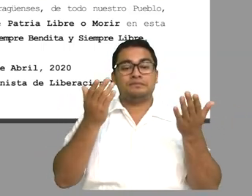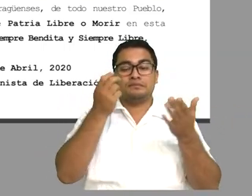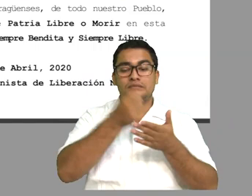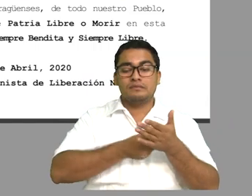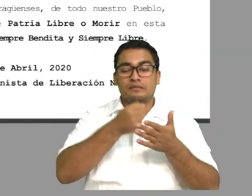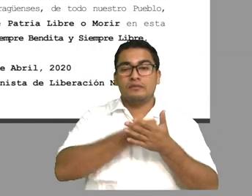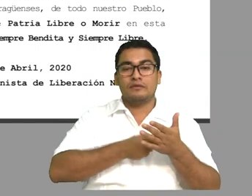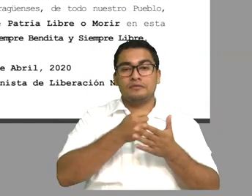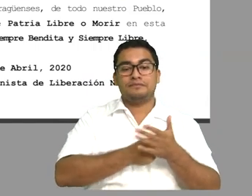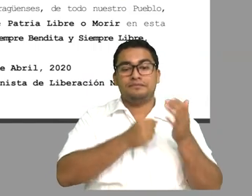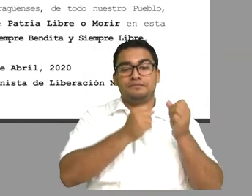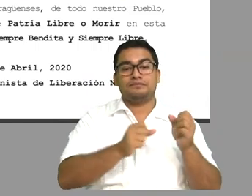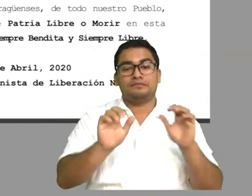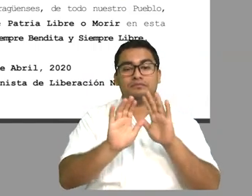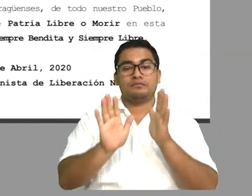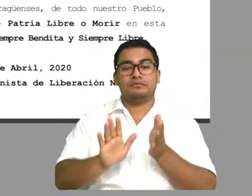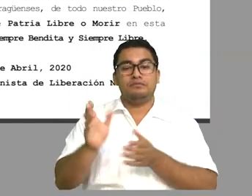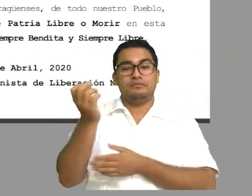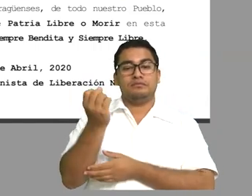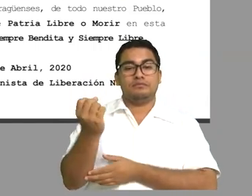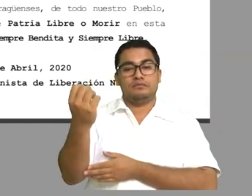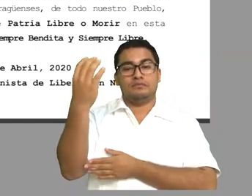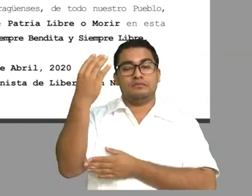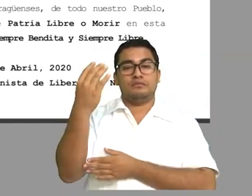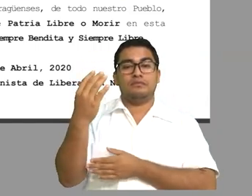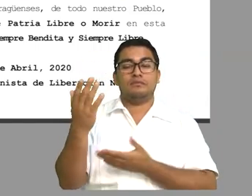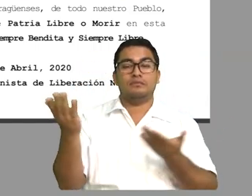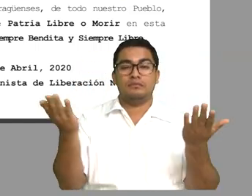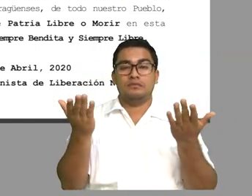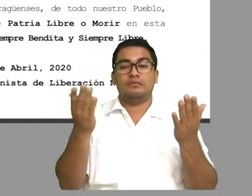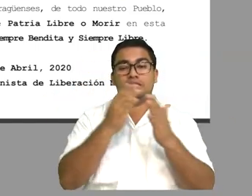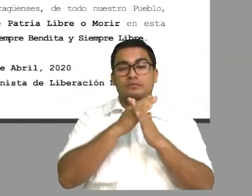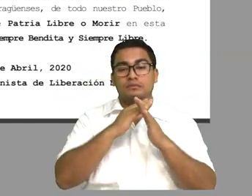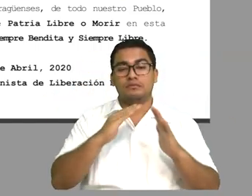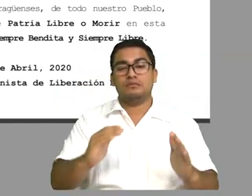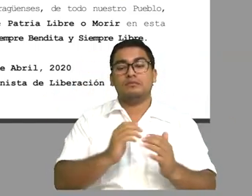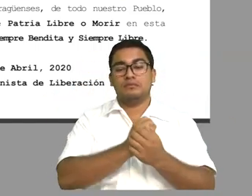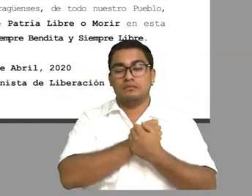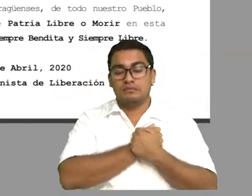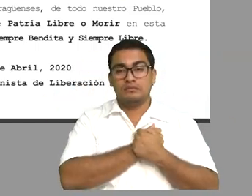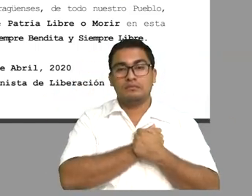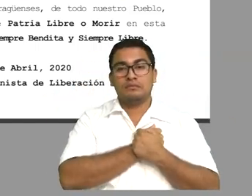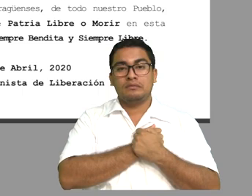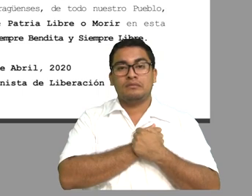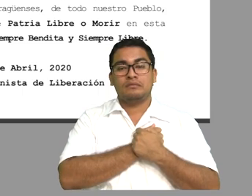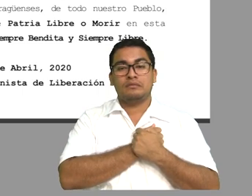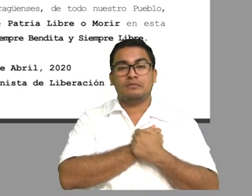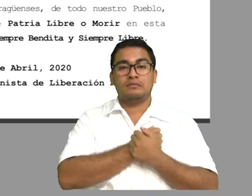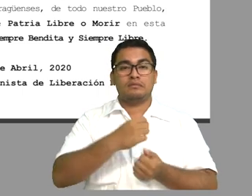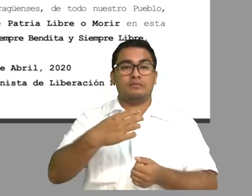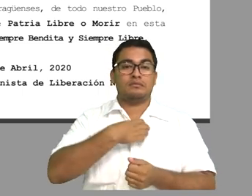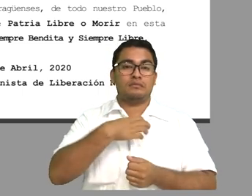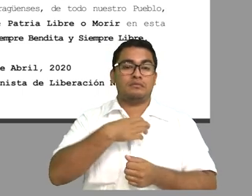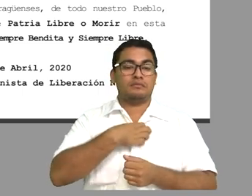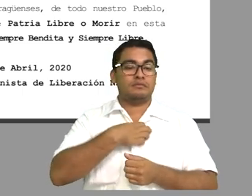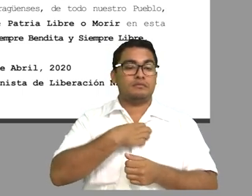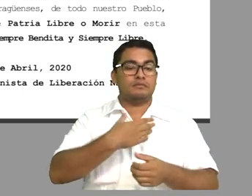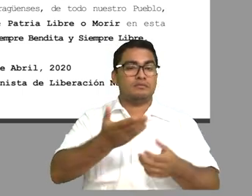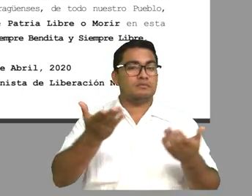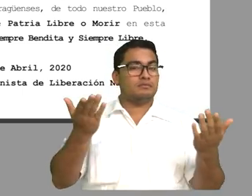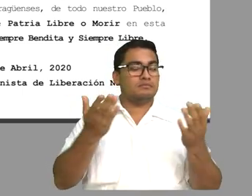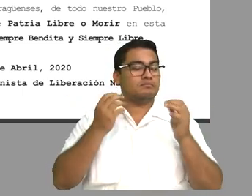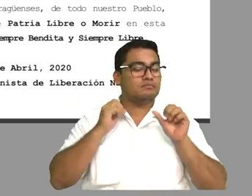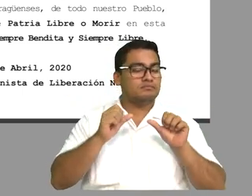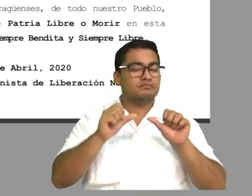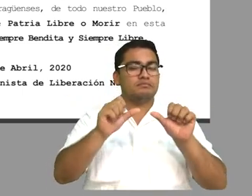y luchadoras de luz, paz y cariño, somos invencibles